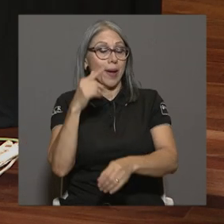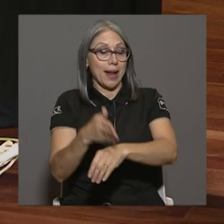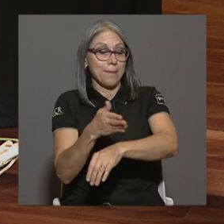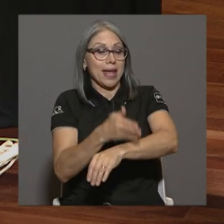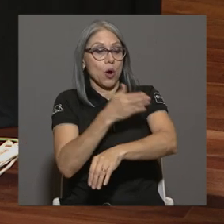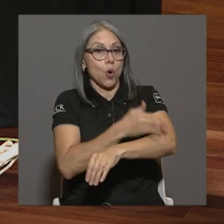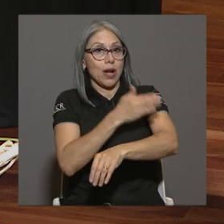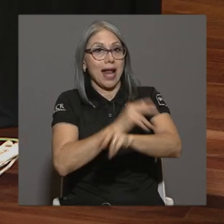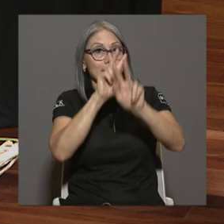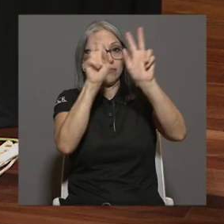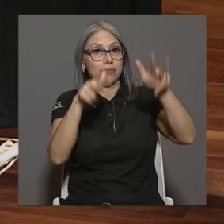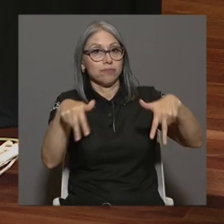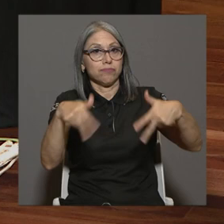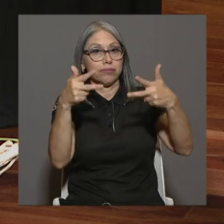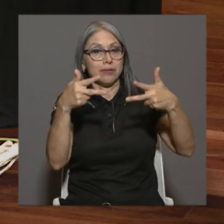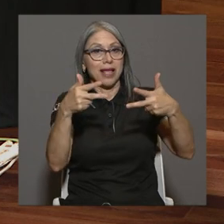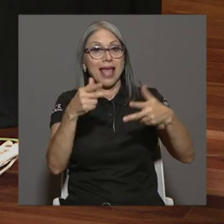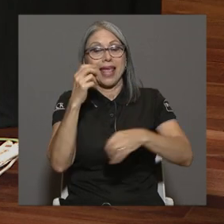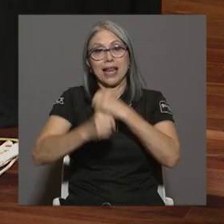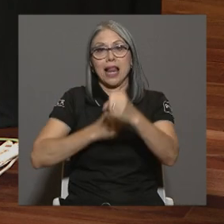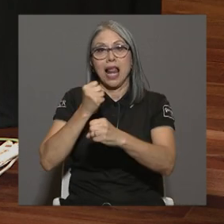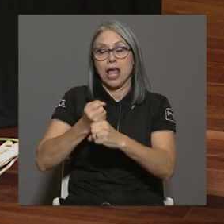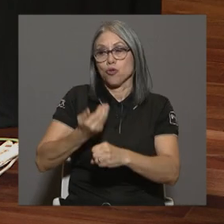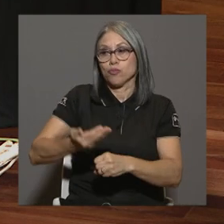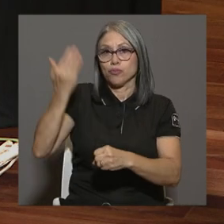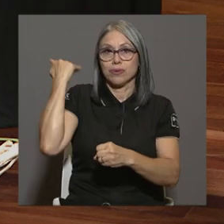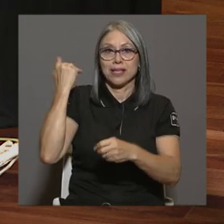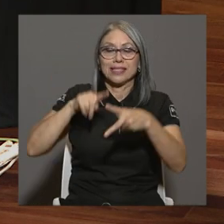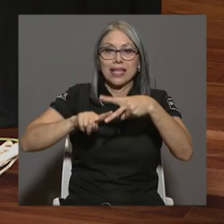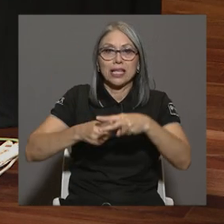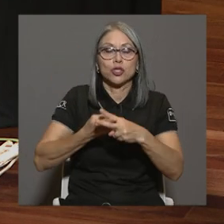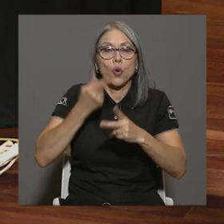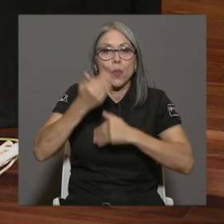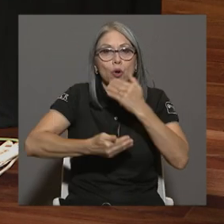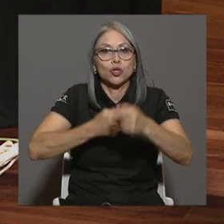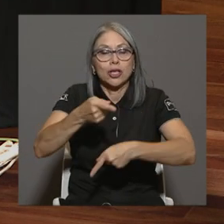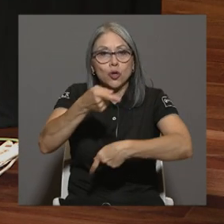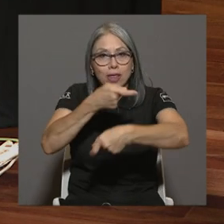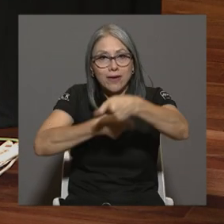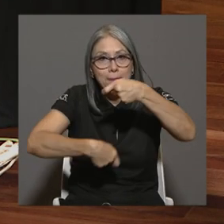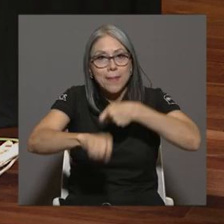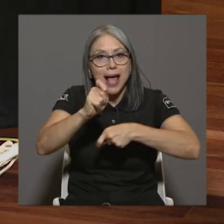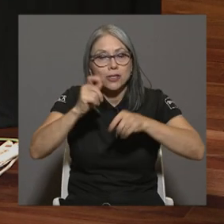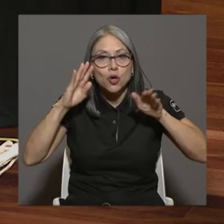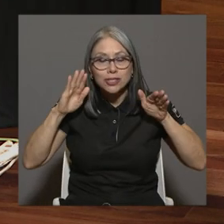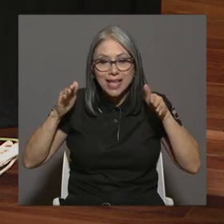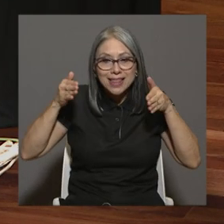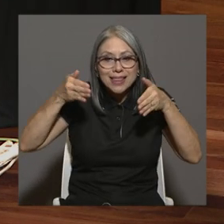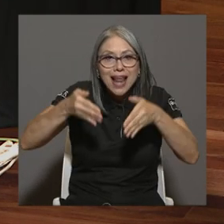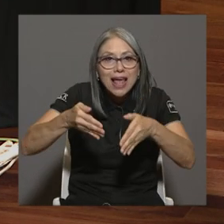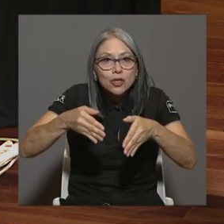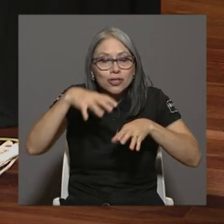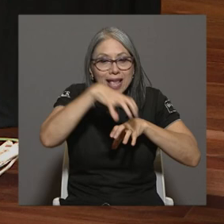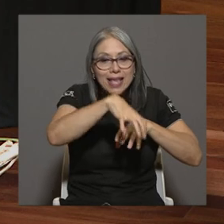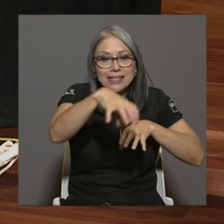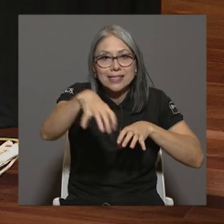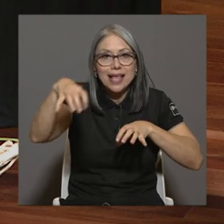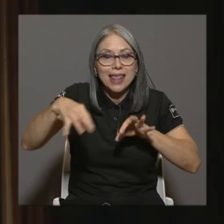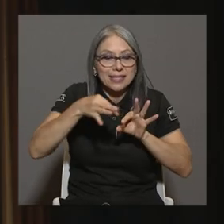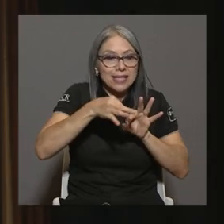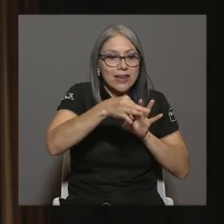en el 2023 se inició un proceso de reemplazo, centrándose especialmente en sedes y